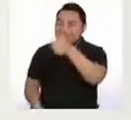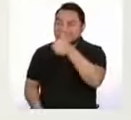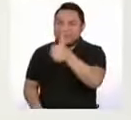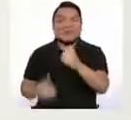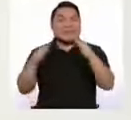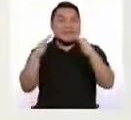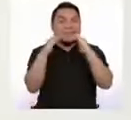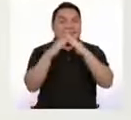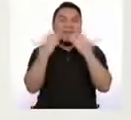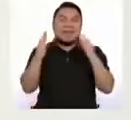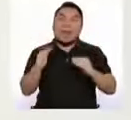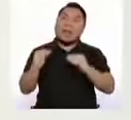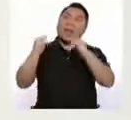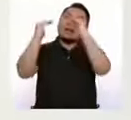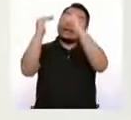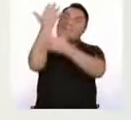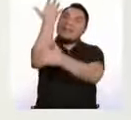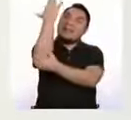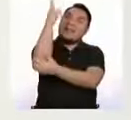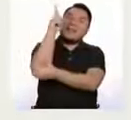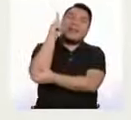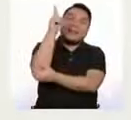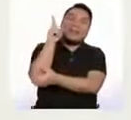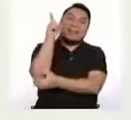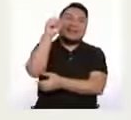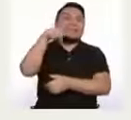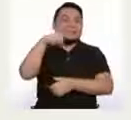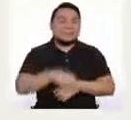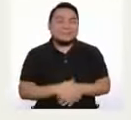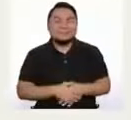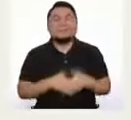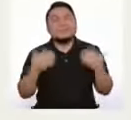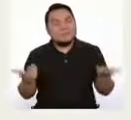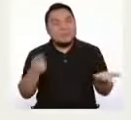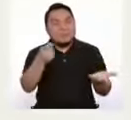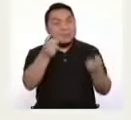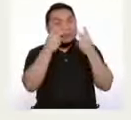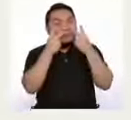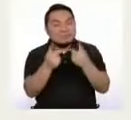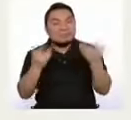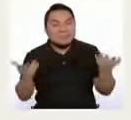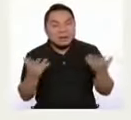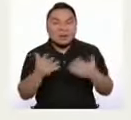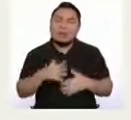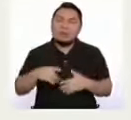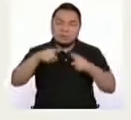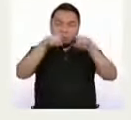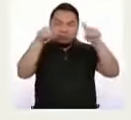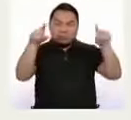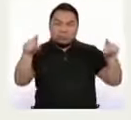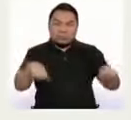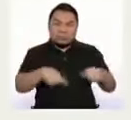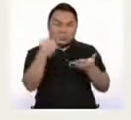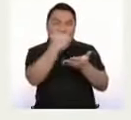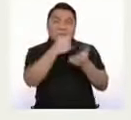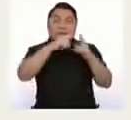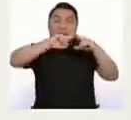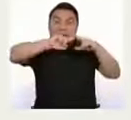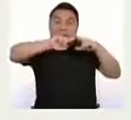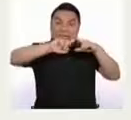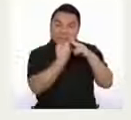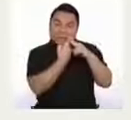casita que estaba arriba en el árbol. Como han podido ver, todo mapa debe tener un inicio